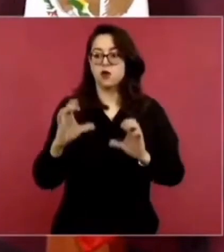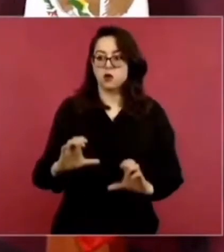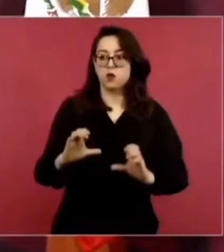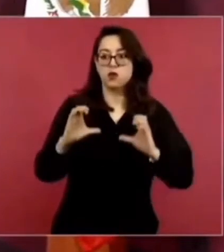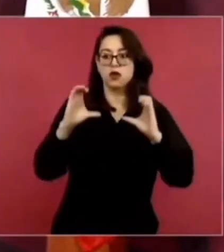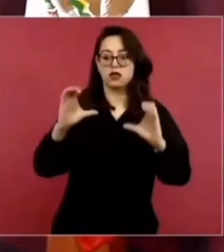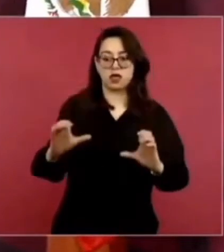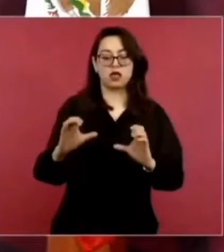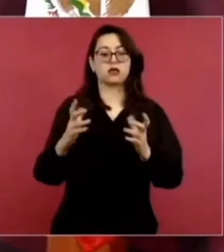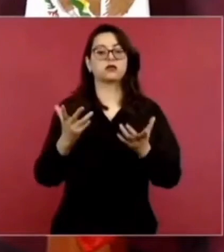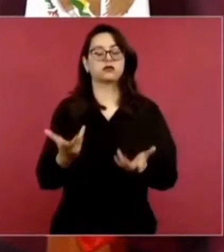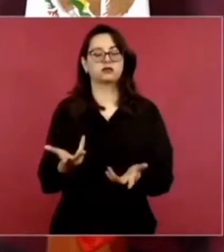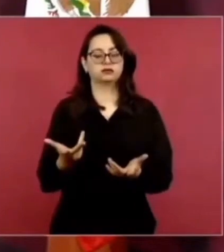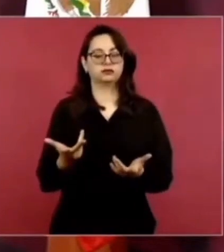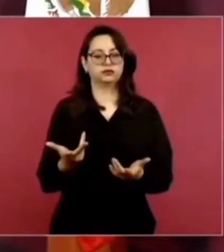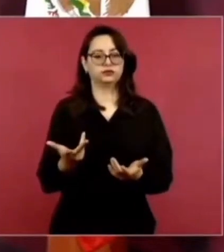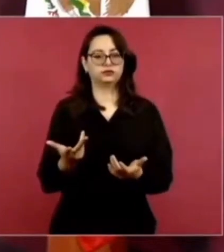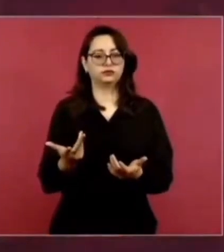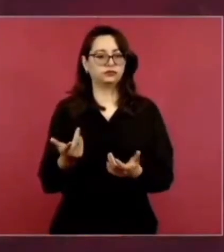se